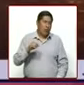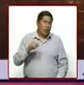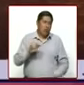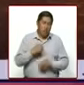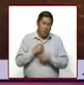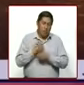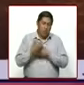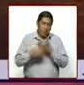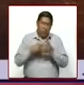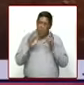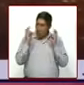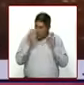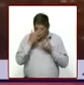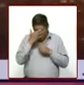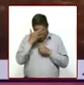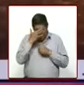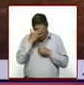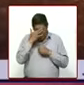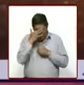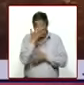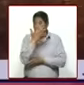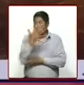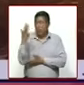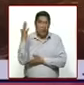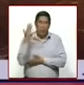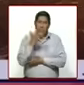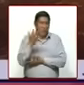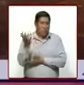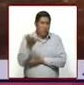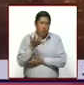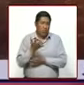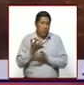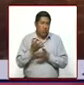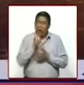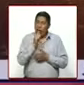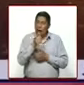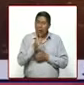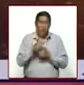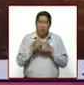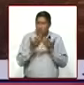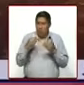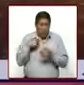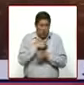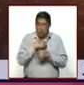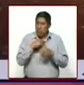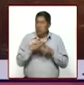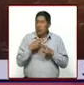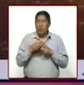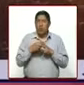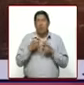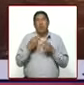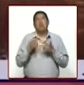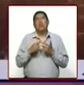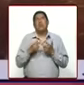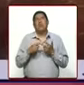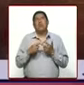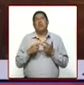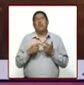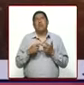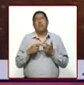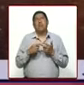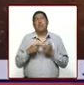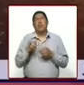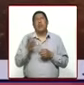producción, y el tema del bosque, el tema de la castaña, el almendro, como nosotros llamamos. Sí. Se ha perdido más